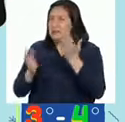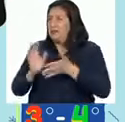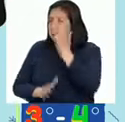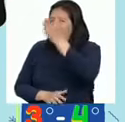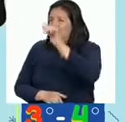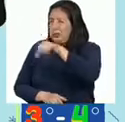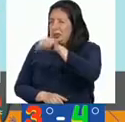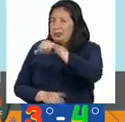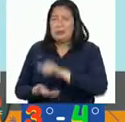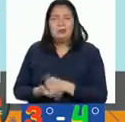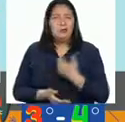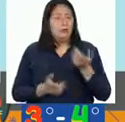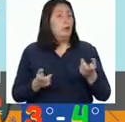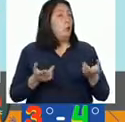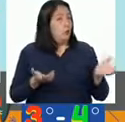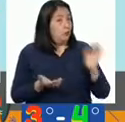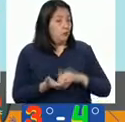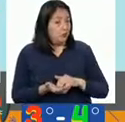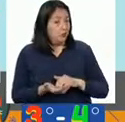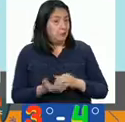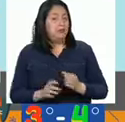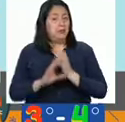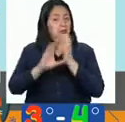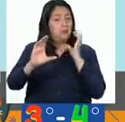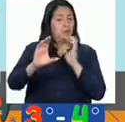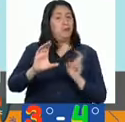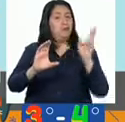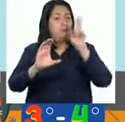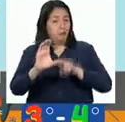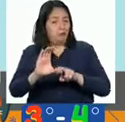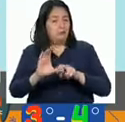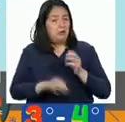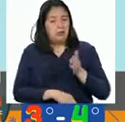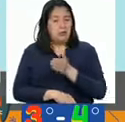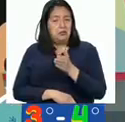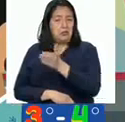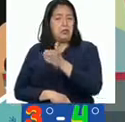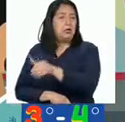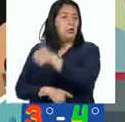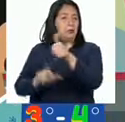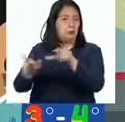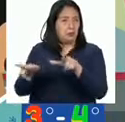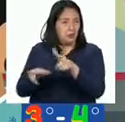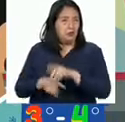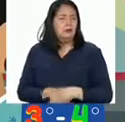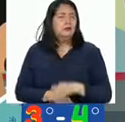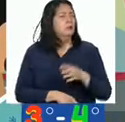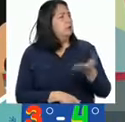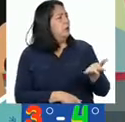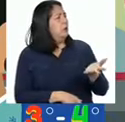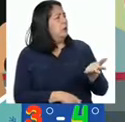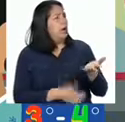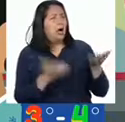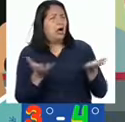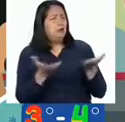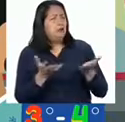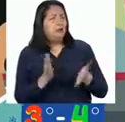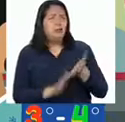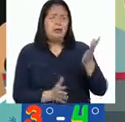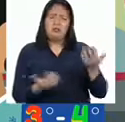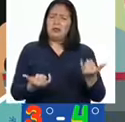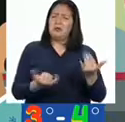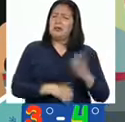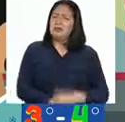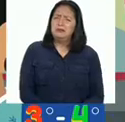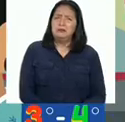ir. Una vez más, Pablo toma el bus para ir hacia otro espacio. Pablo, ¿a dónde irás esta